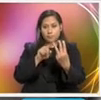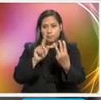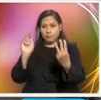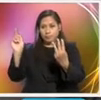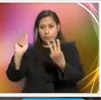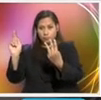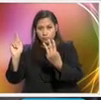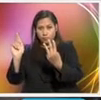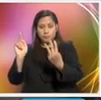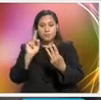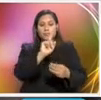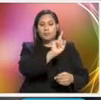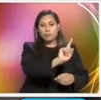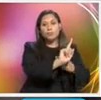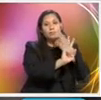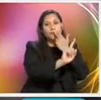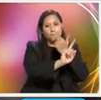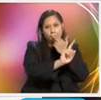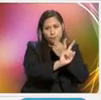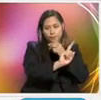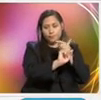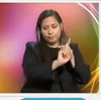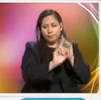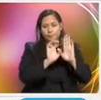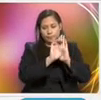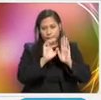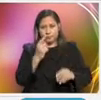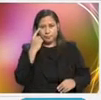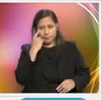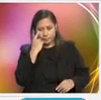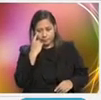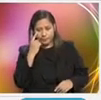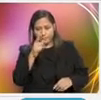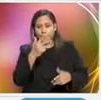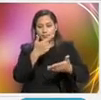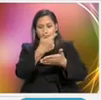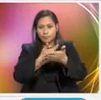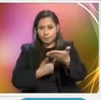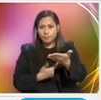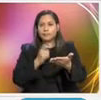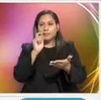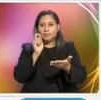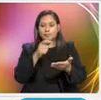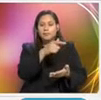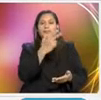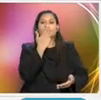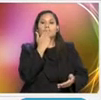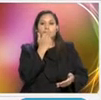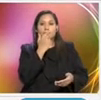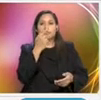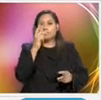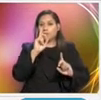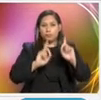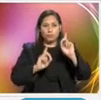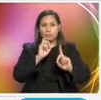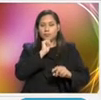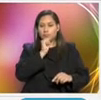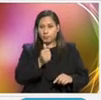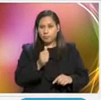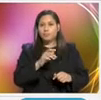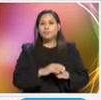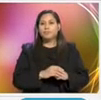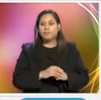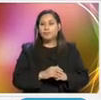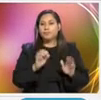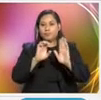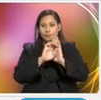una de carbohidrato. Entonces, yo les diría, a ver, vamos primero con la lista de qué es un carbohidrato para que no tengamos duda. Un carbohidrato es